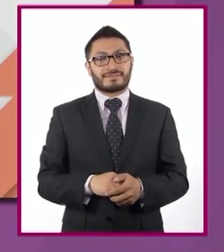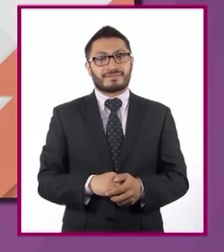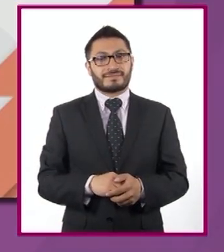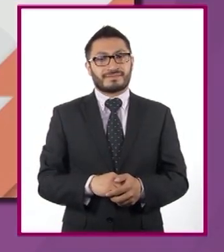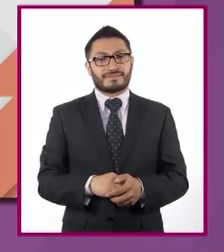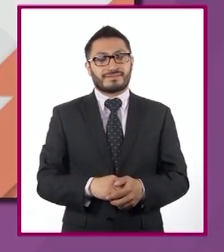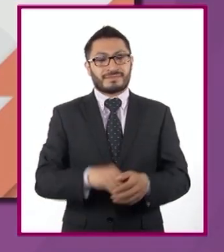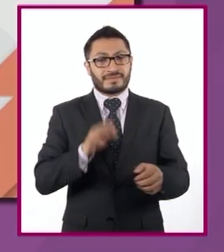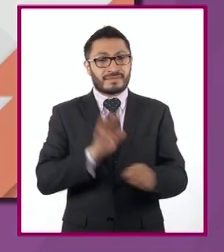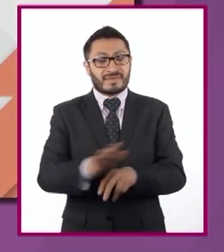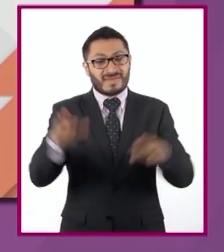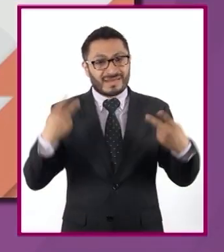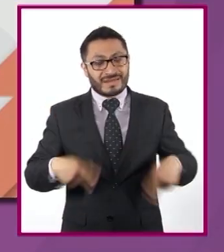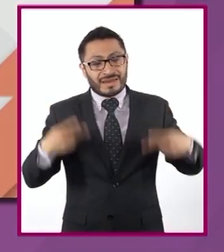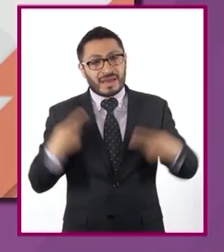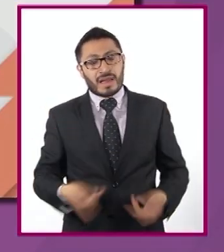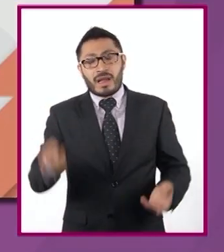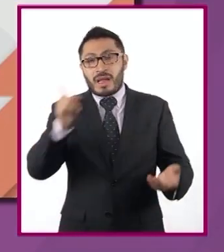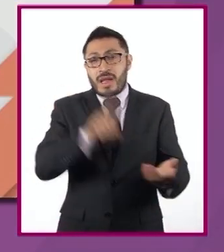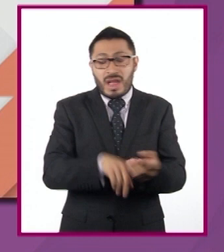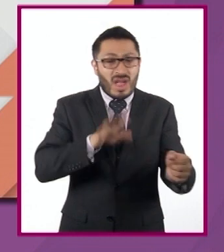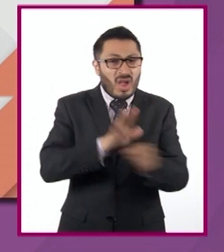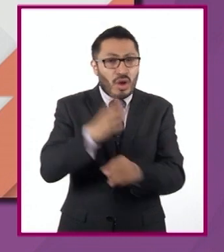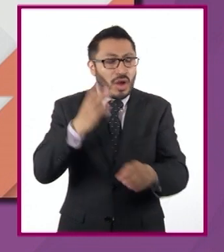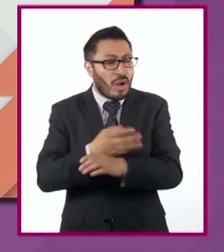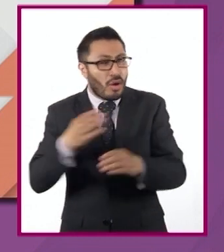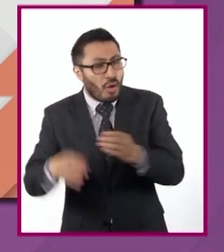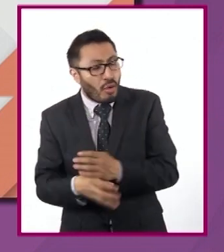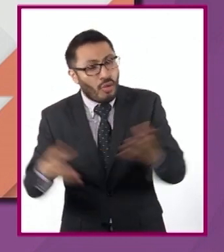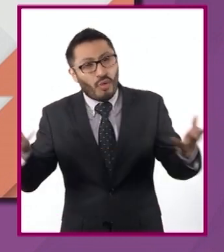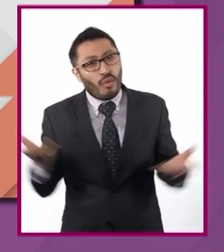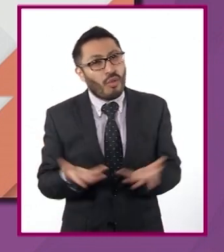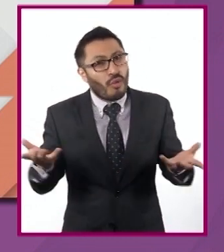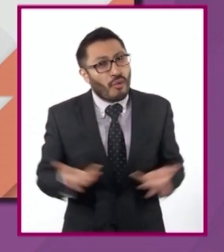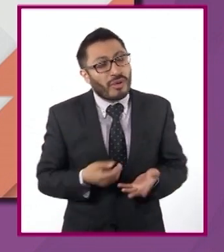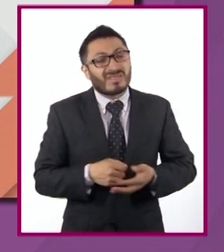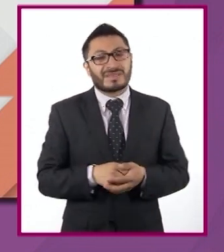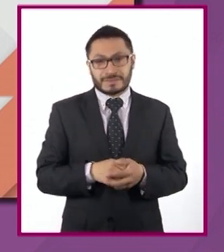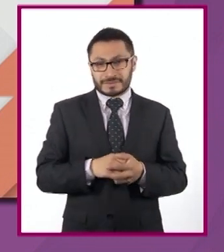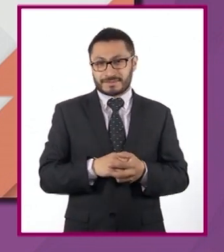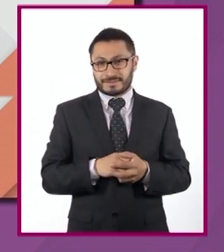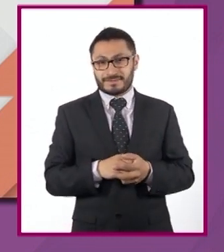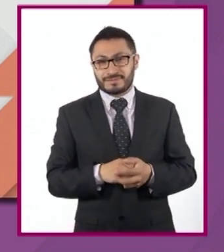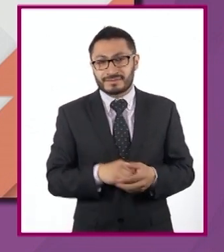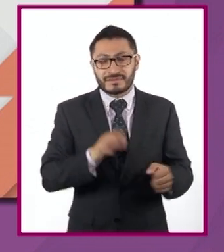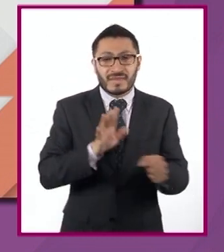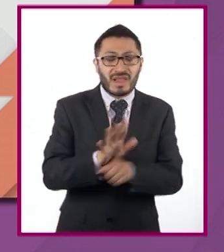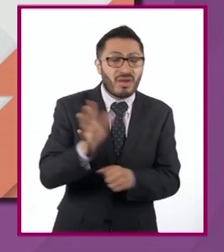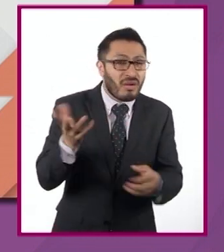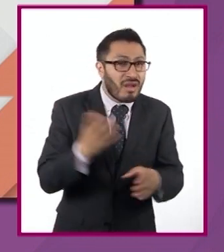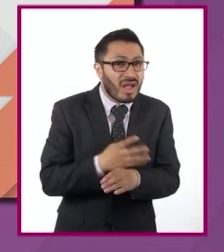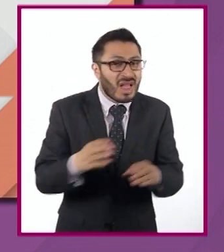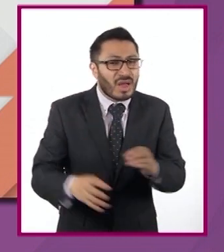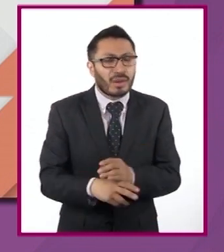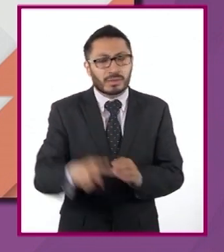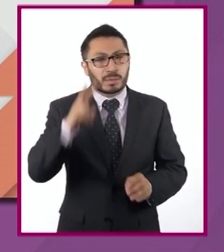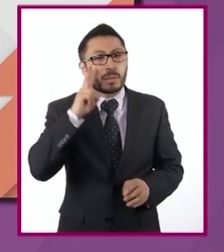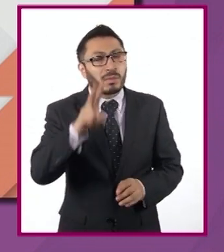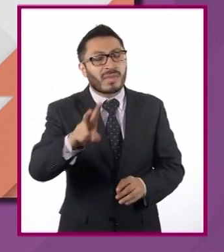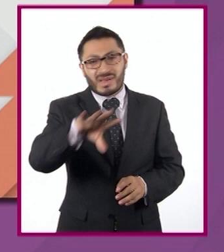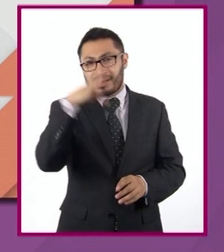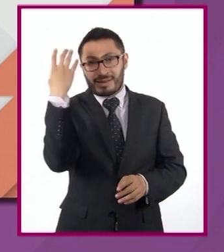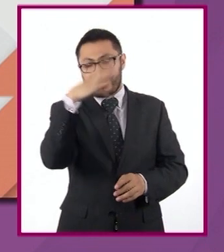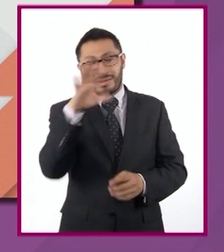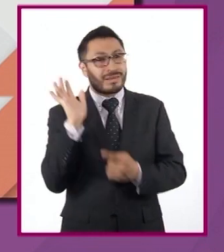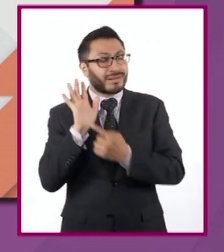¿Qué personajes aparecen y qué acciones o actividades realizan? ¿Qué objetos observan en la imagen?